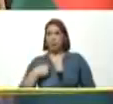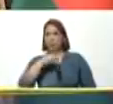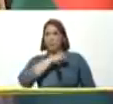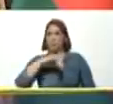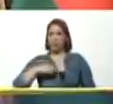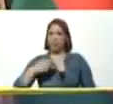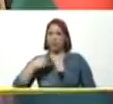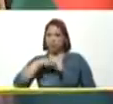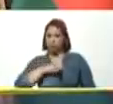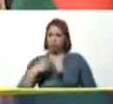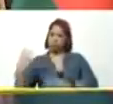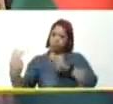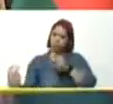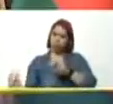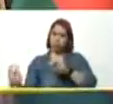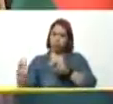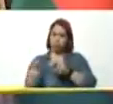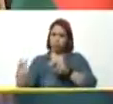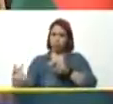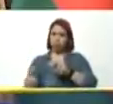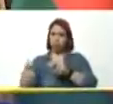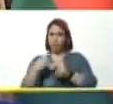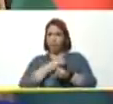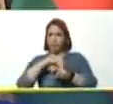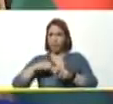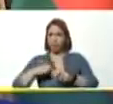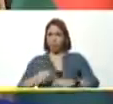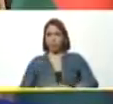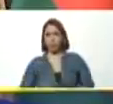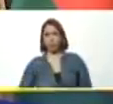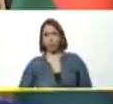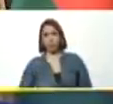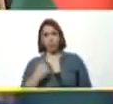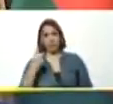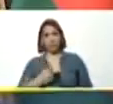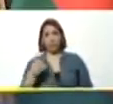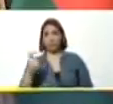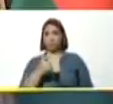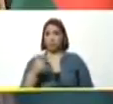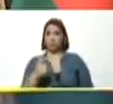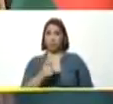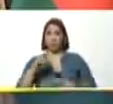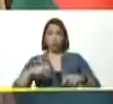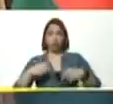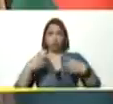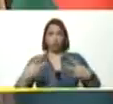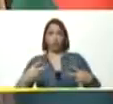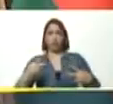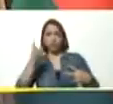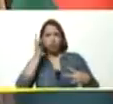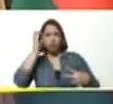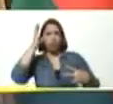una muy buena reunión en privado. Hay que buscar nuevas y novedosas